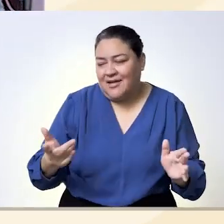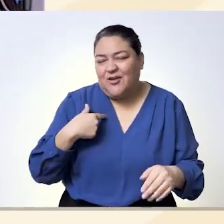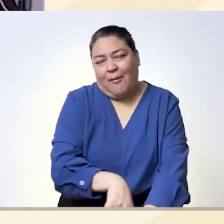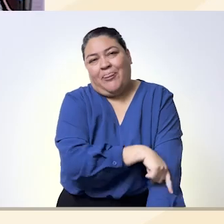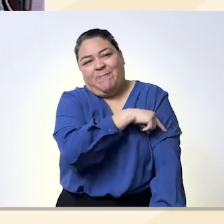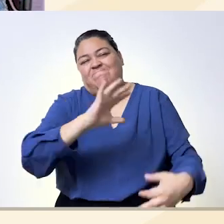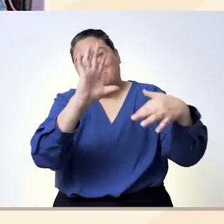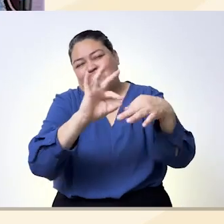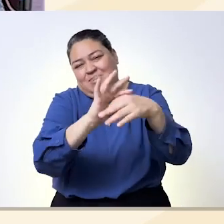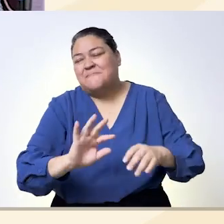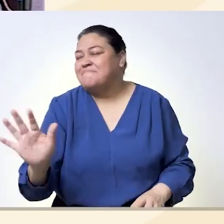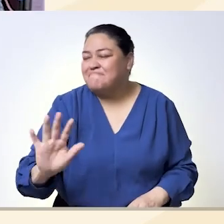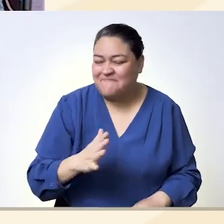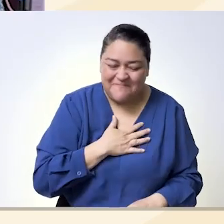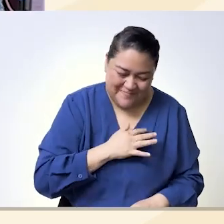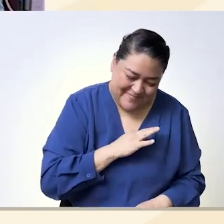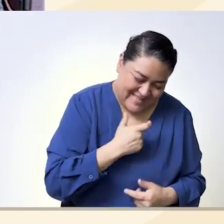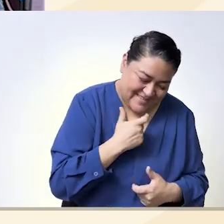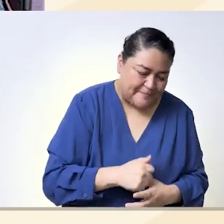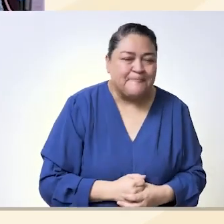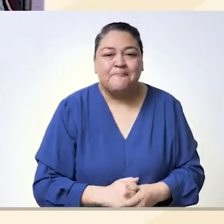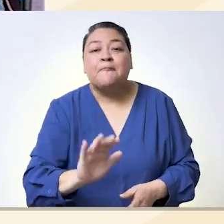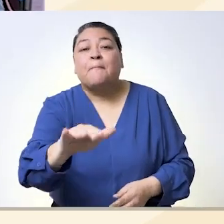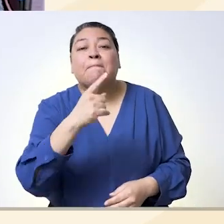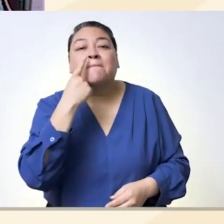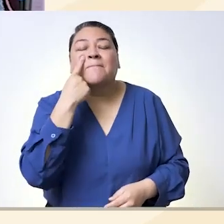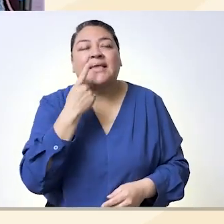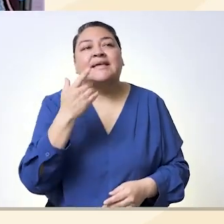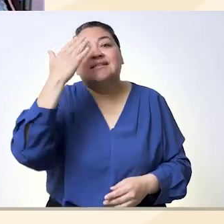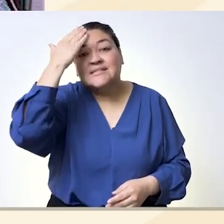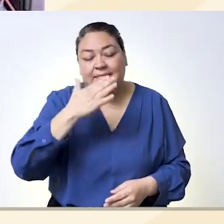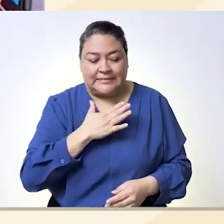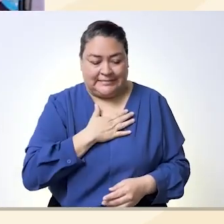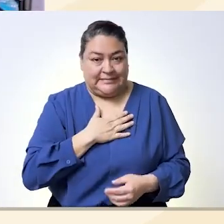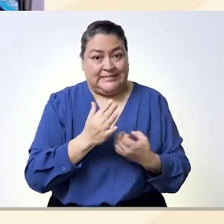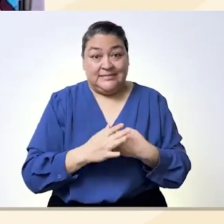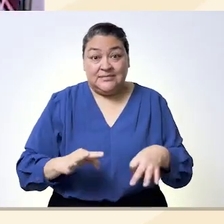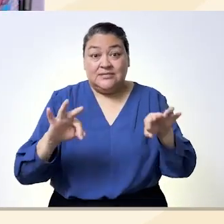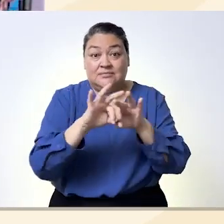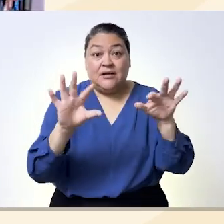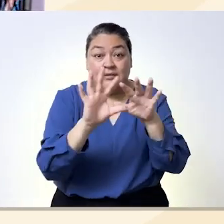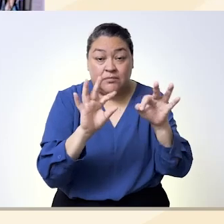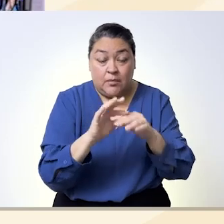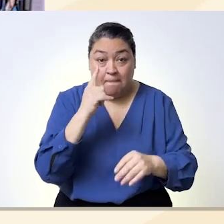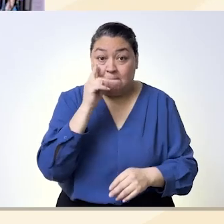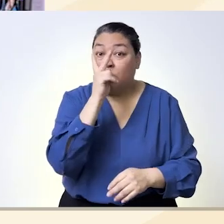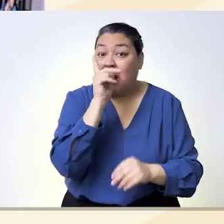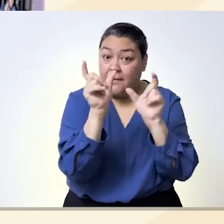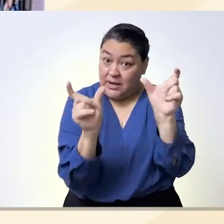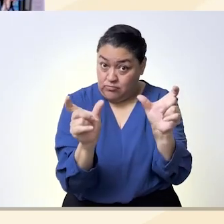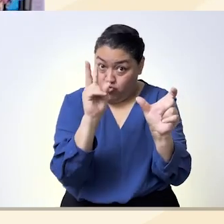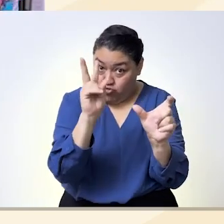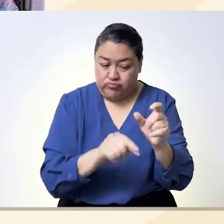sé. No, es así de que mi tema. No, o sea, creo que para mí es como muy importante